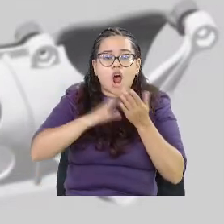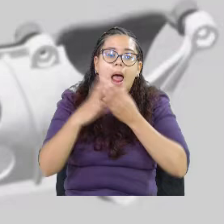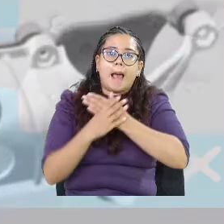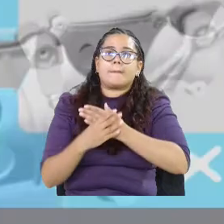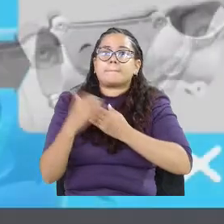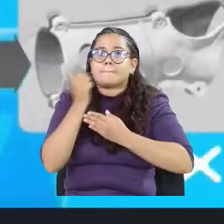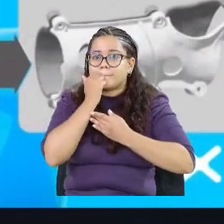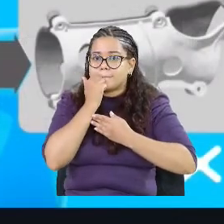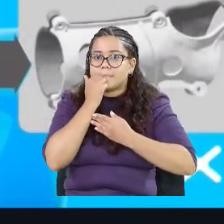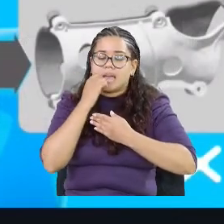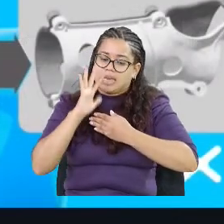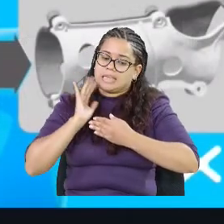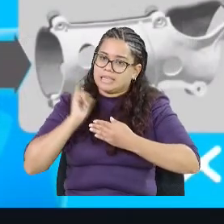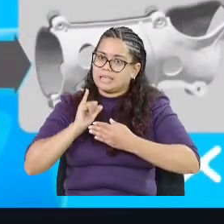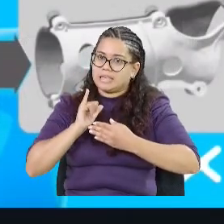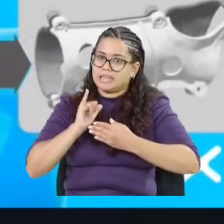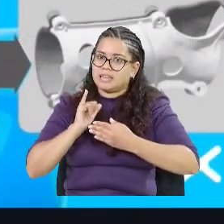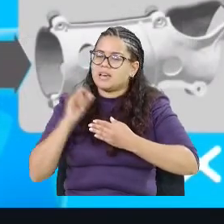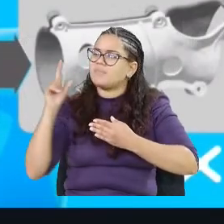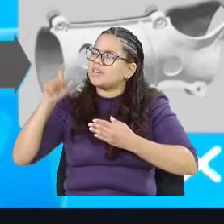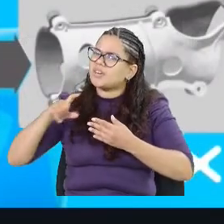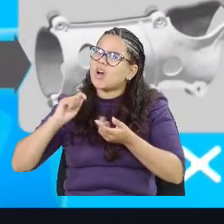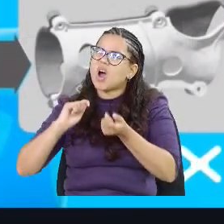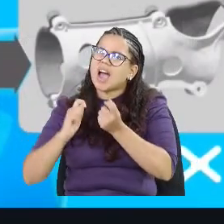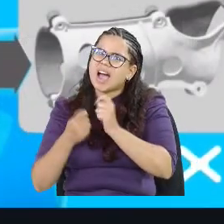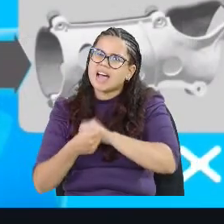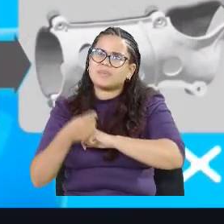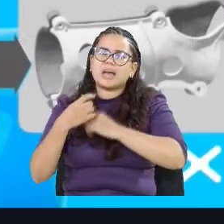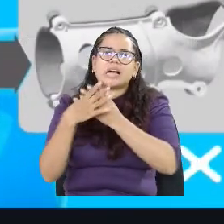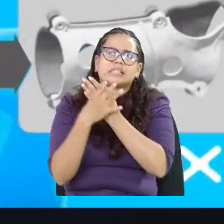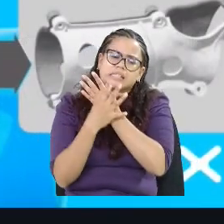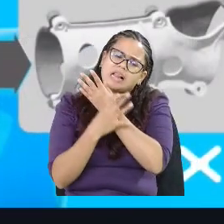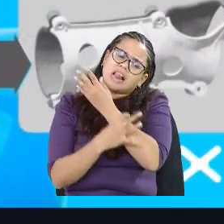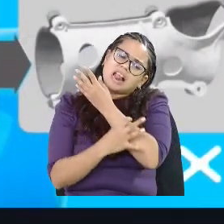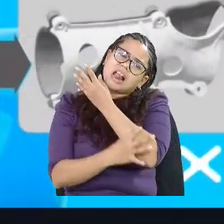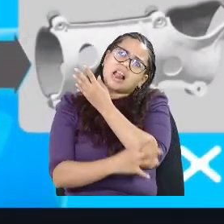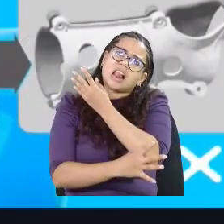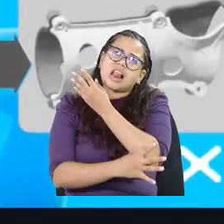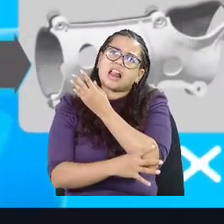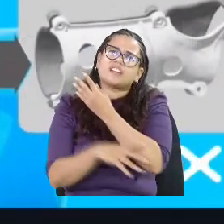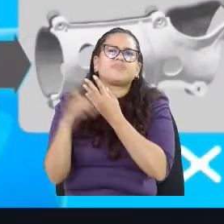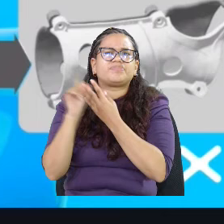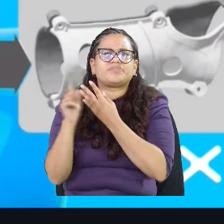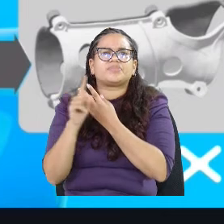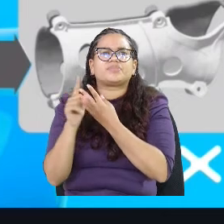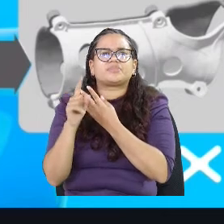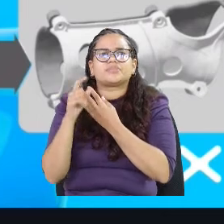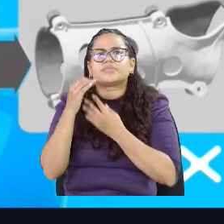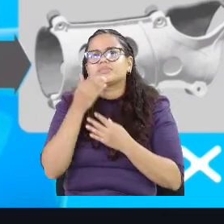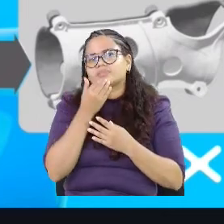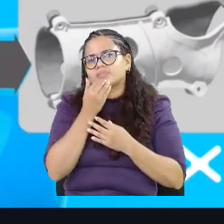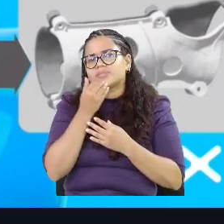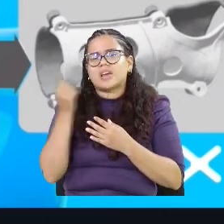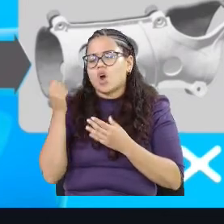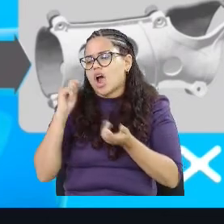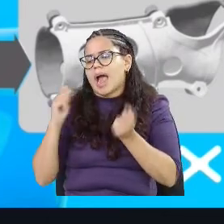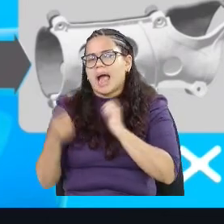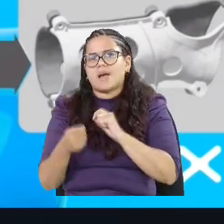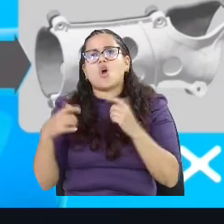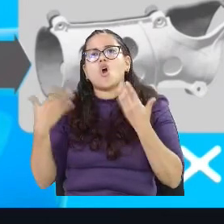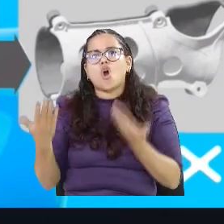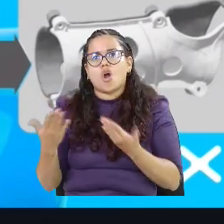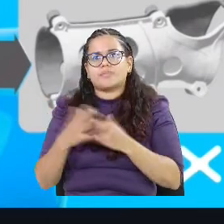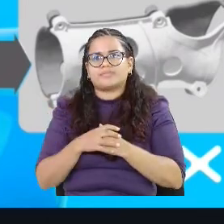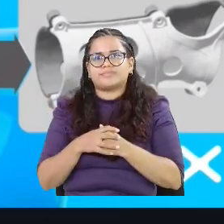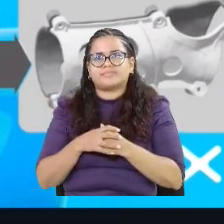cambiar esos pasos que permiten llegar de punto A punto B, que